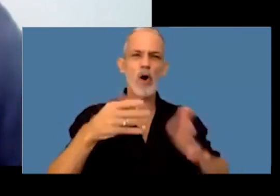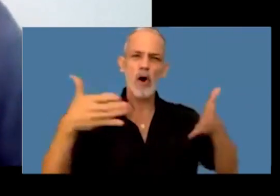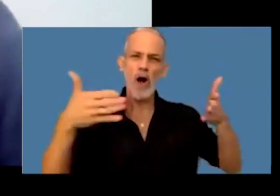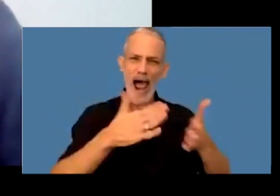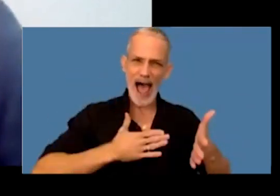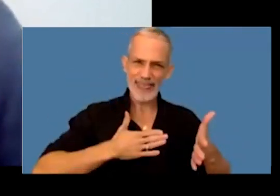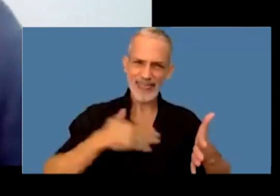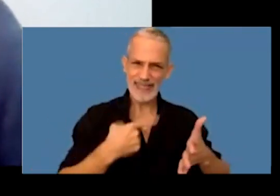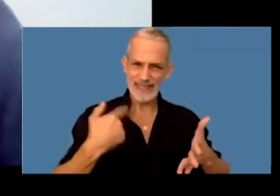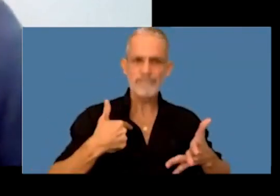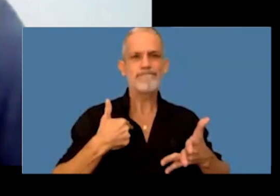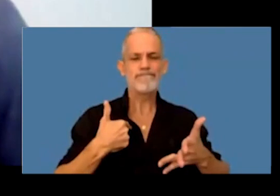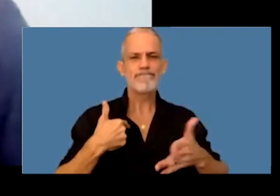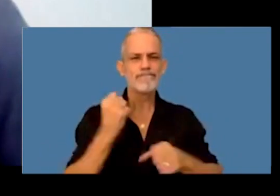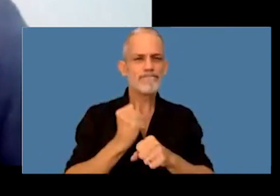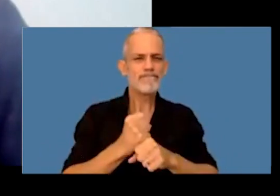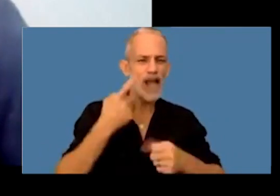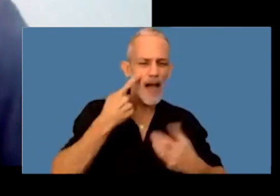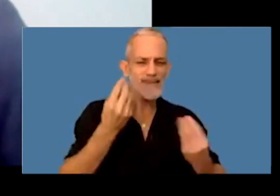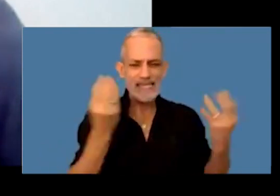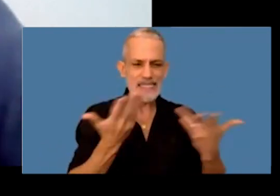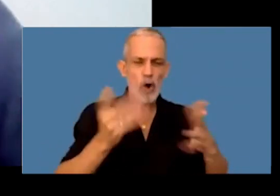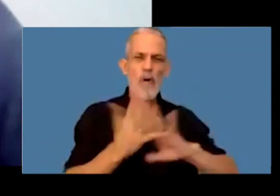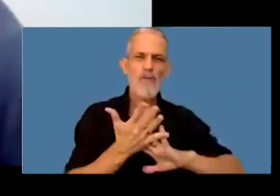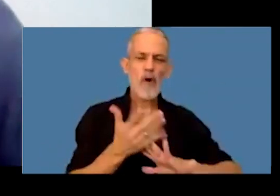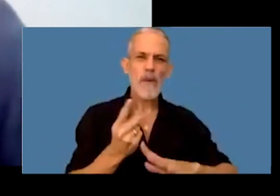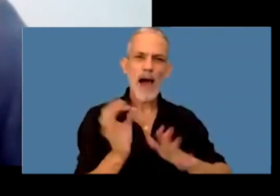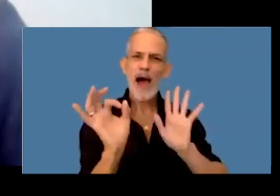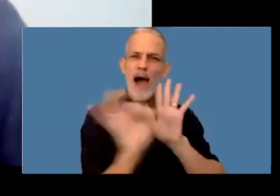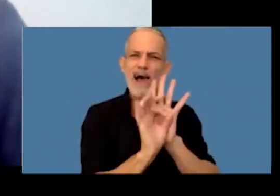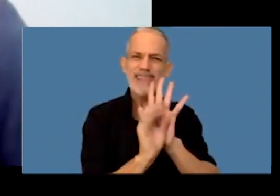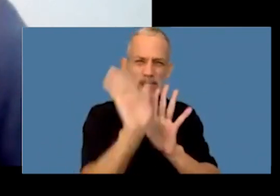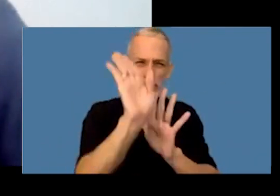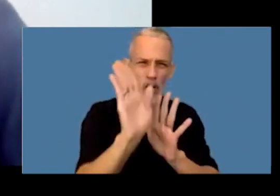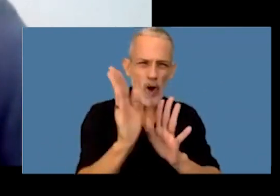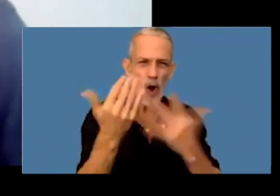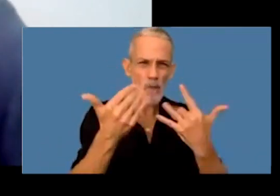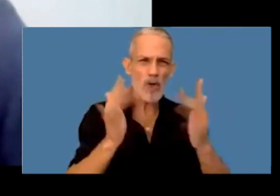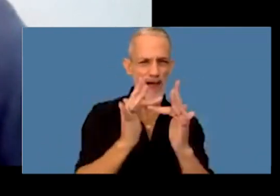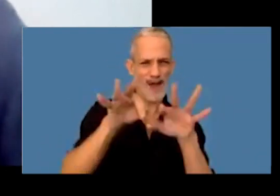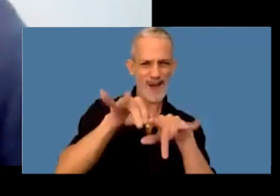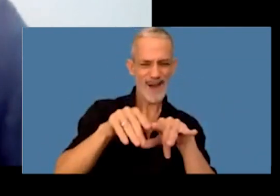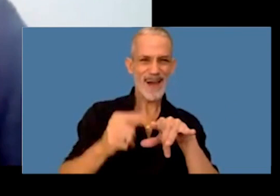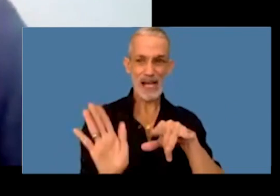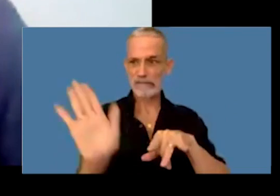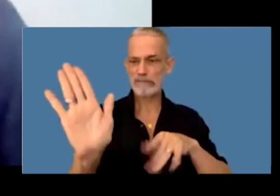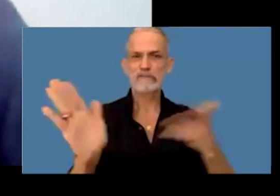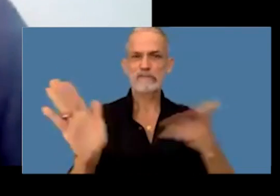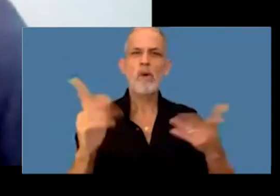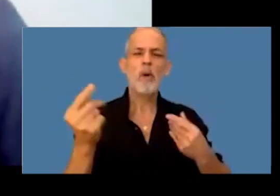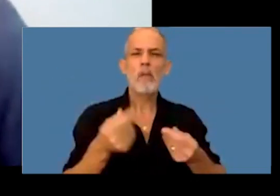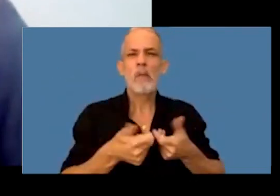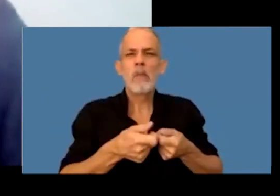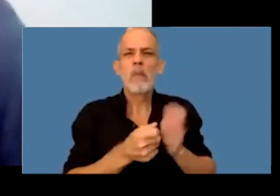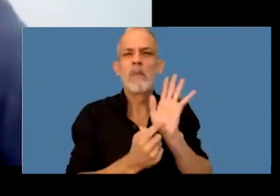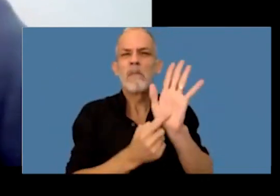Discapacidad estamos viendo cómo se implementó el símbolo, también de que la persona pueda mostrarlo de formato digital.